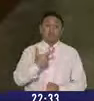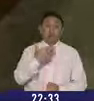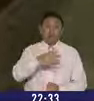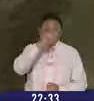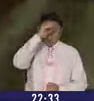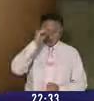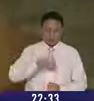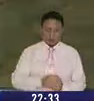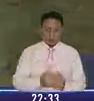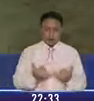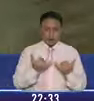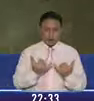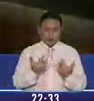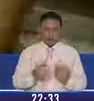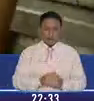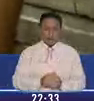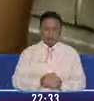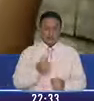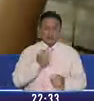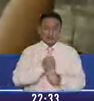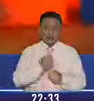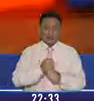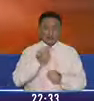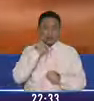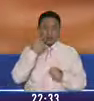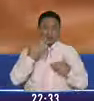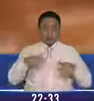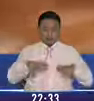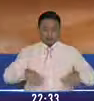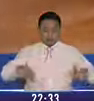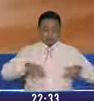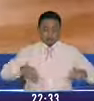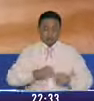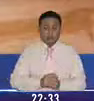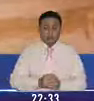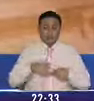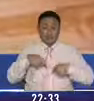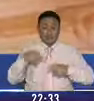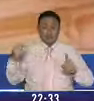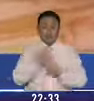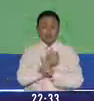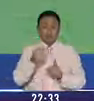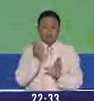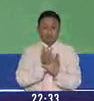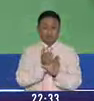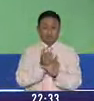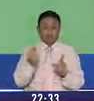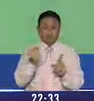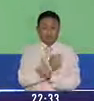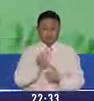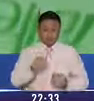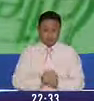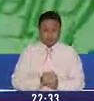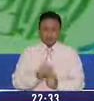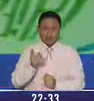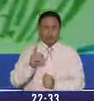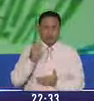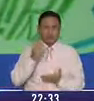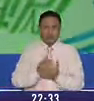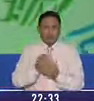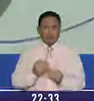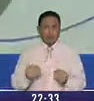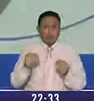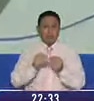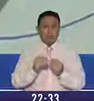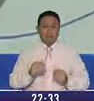no quemarse en la puerta del horno, aquí combaten no solo agresiones psicológicas o físicas que podrían terminar